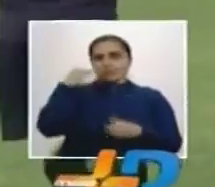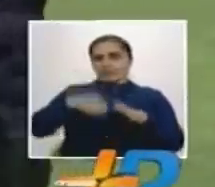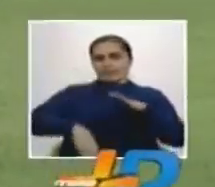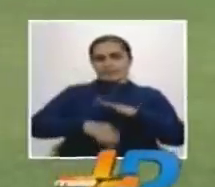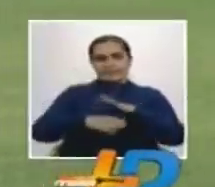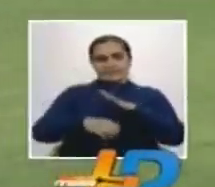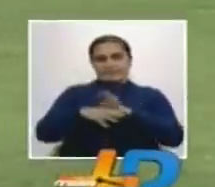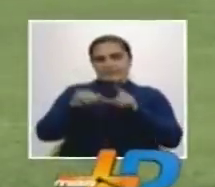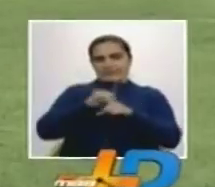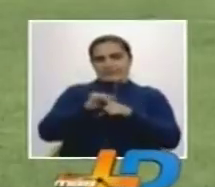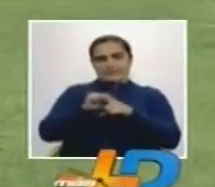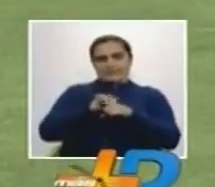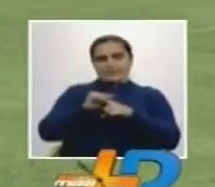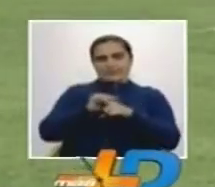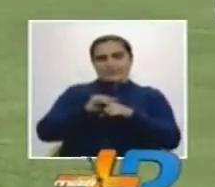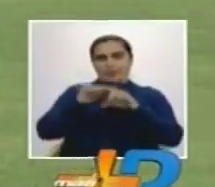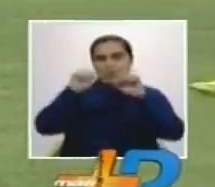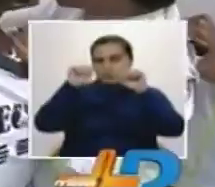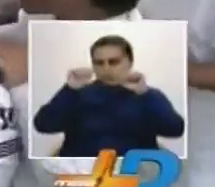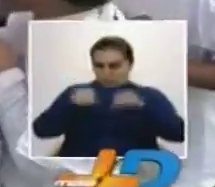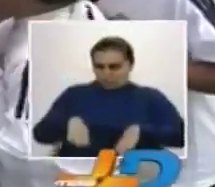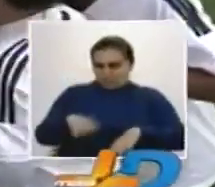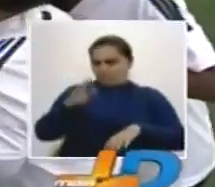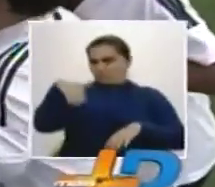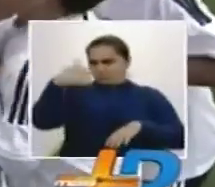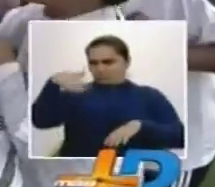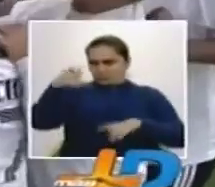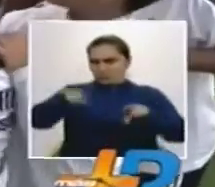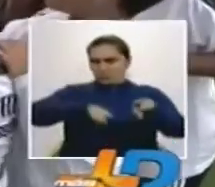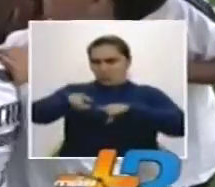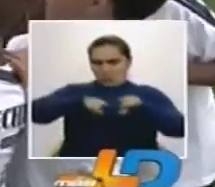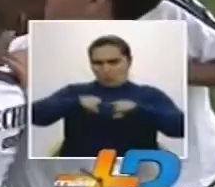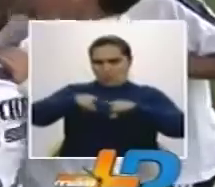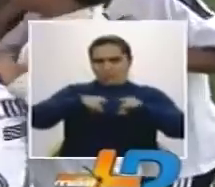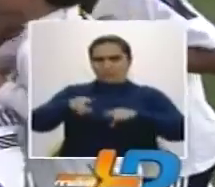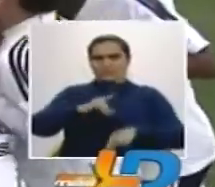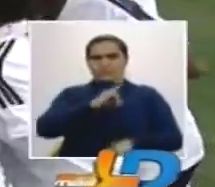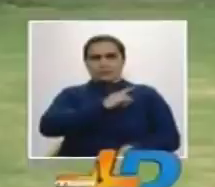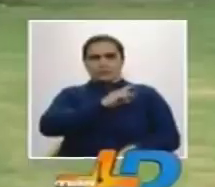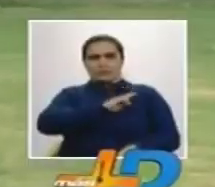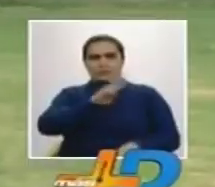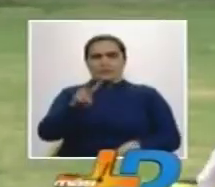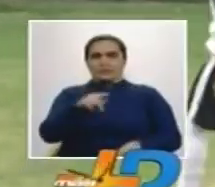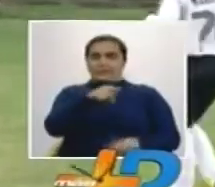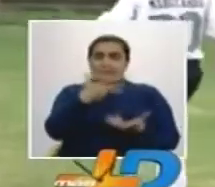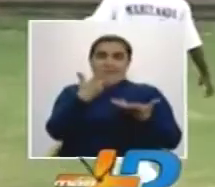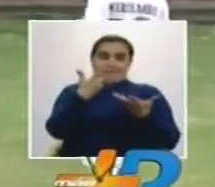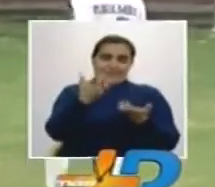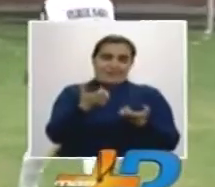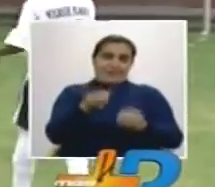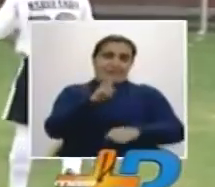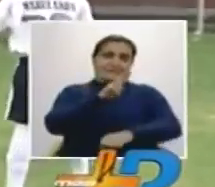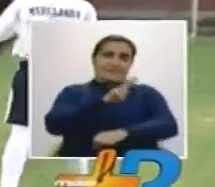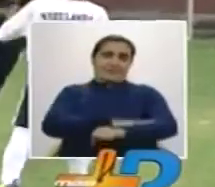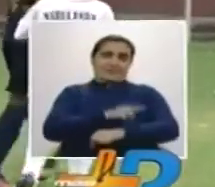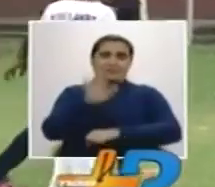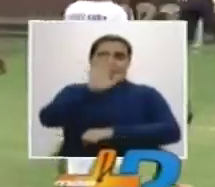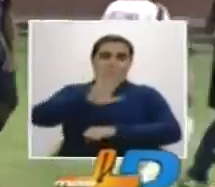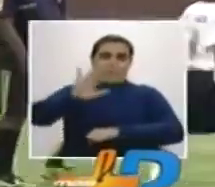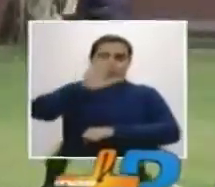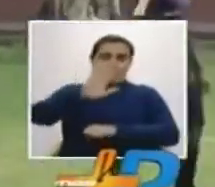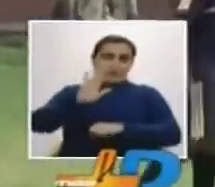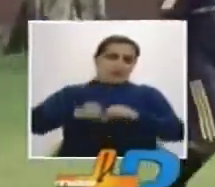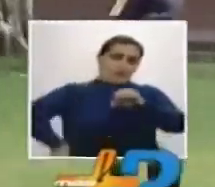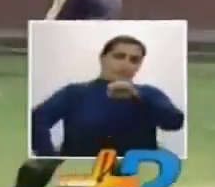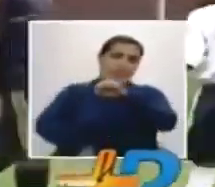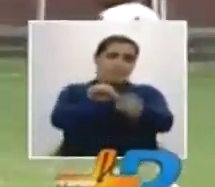los entrenamientos que le permitan hacer un buen papel en los próximos torneos de la Univalle, con el anhelo de llegar a la selección departamental. Por